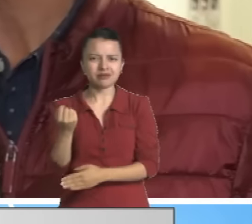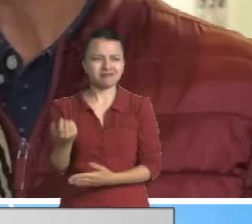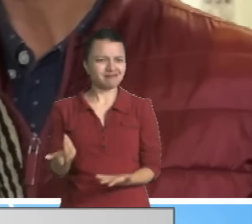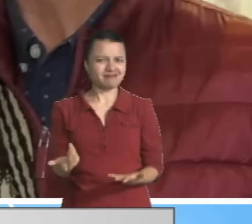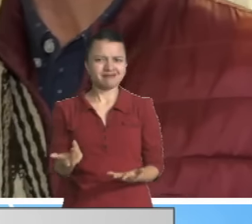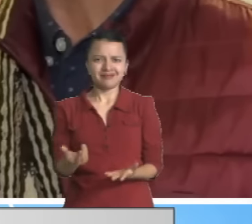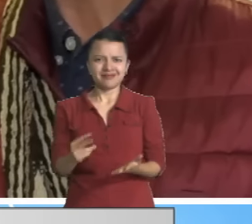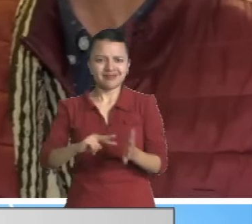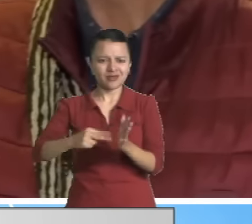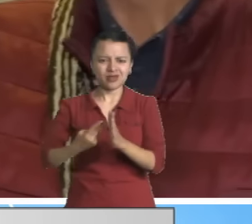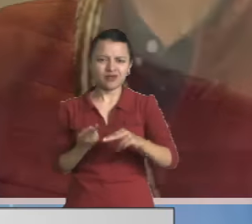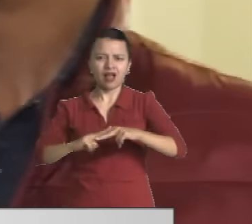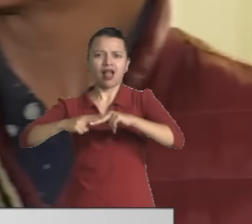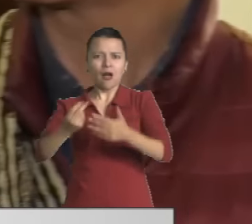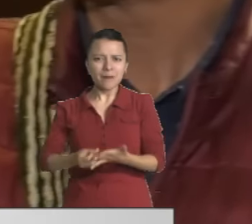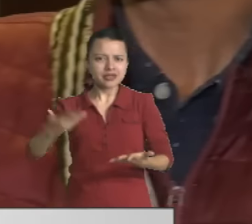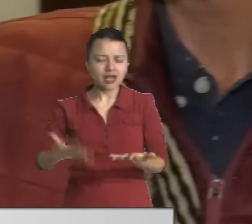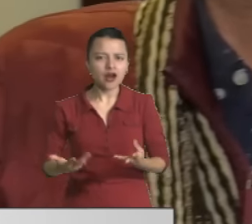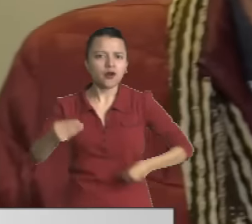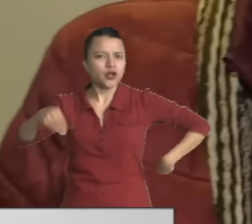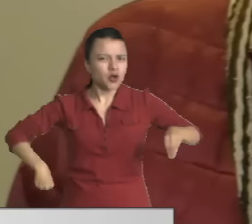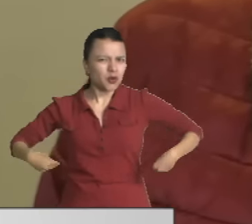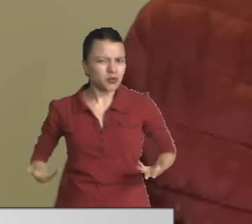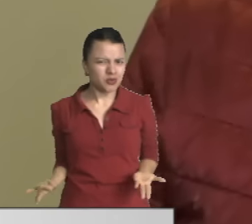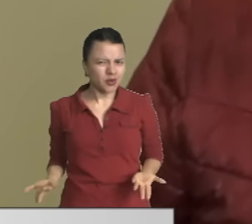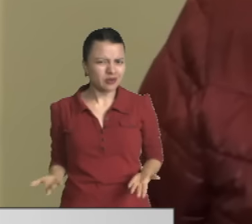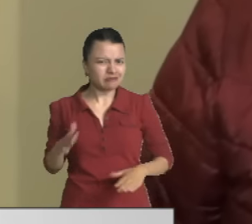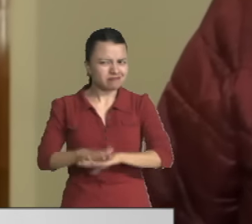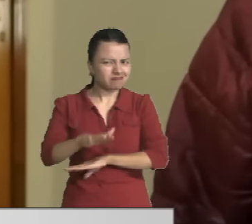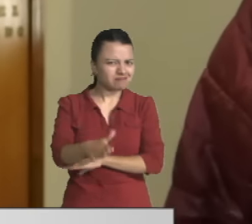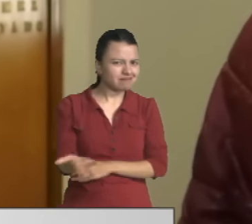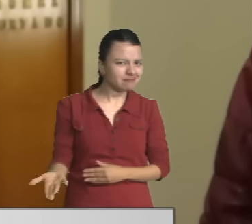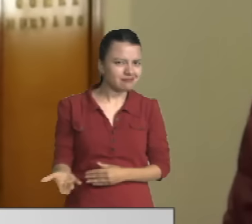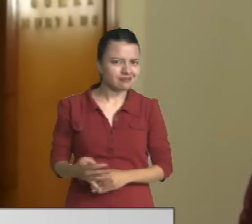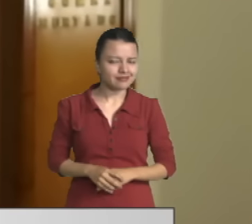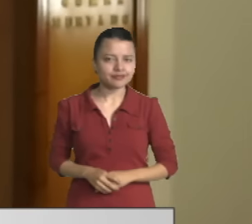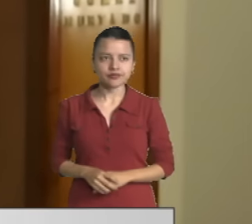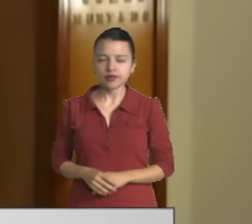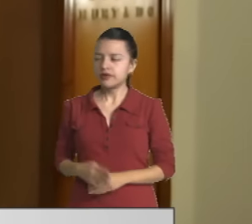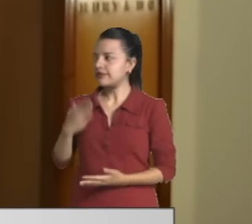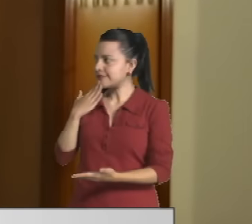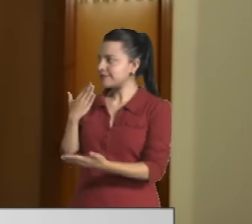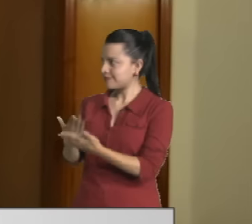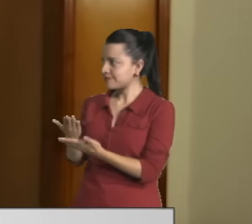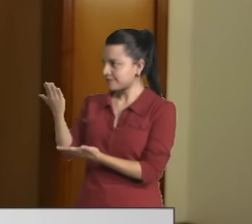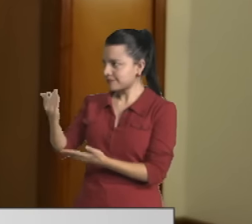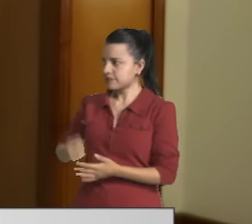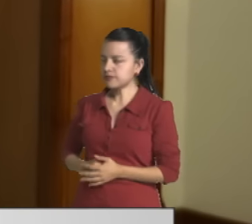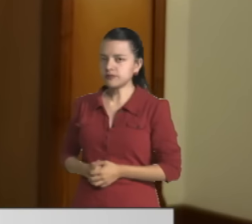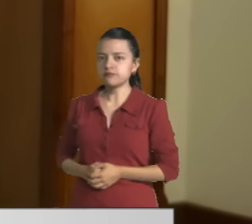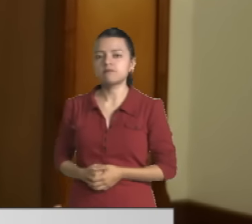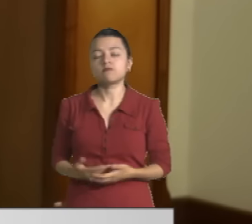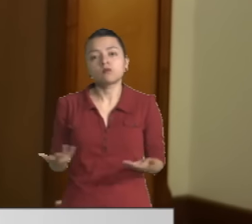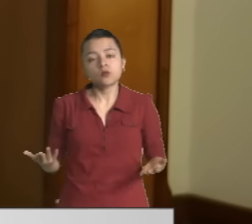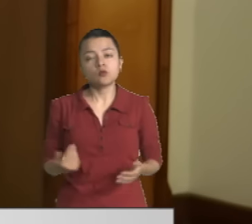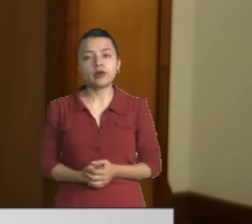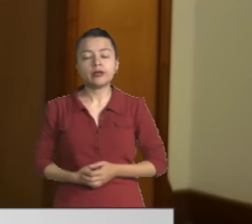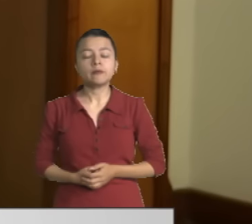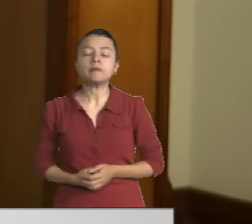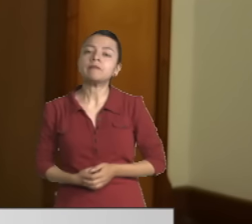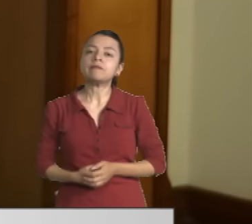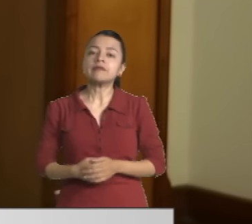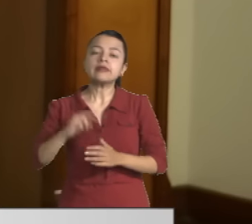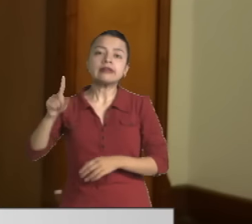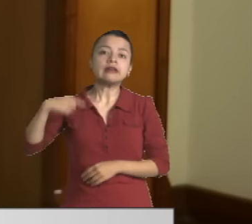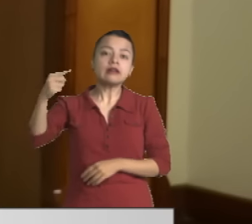corrupción. Concejal José Cuesta, muchas gracias. Es la representación entonces de la oposición aquí en el Cabildo Distrital, que tendrá este debate en plenaria